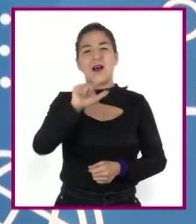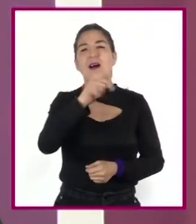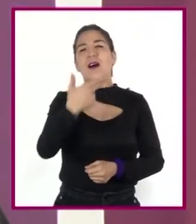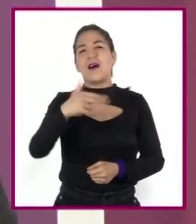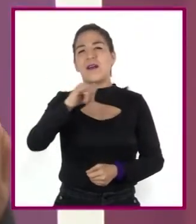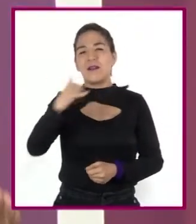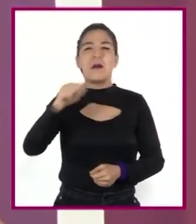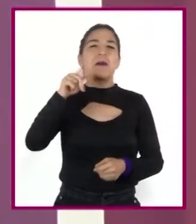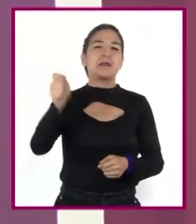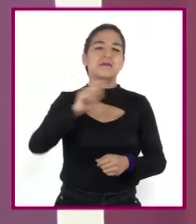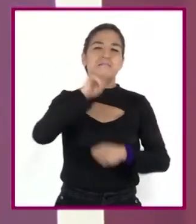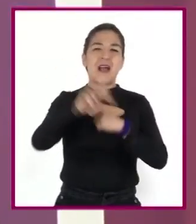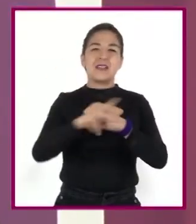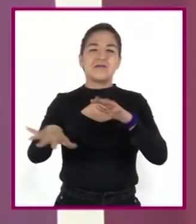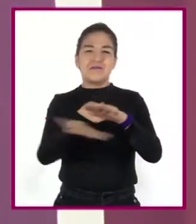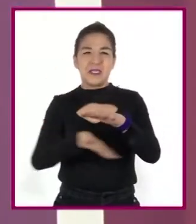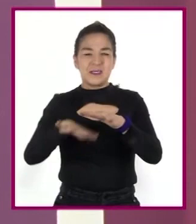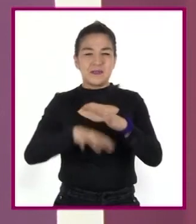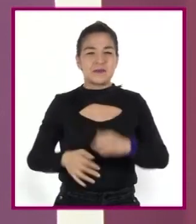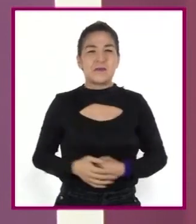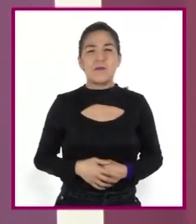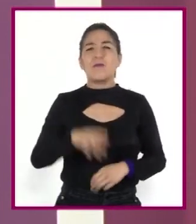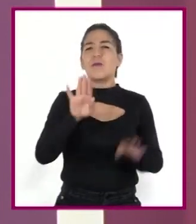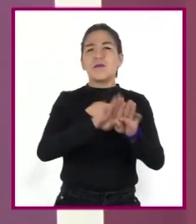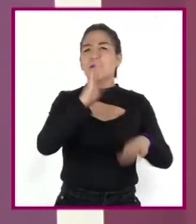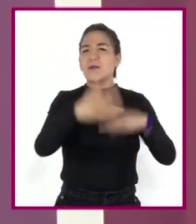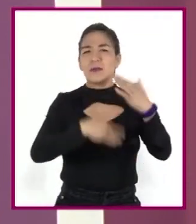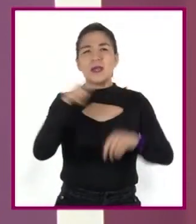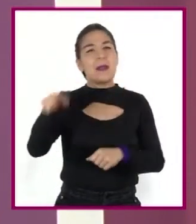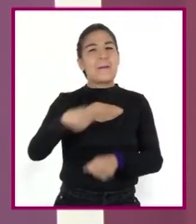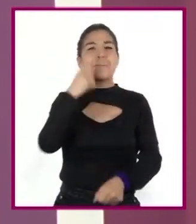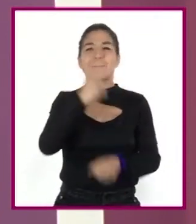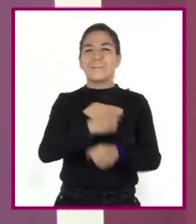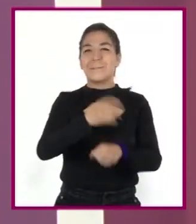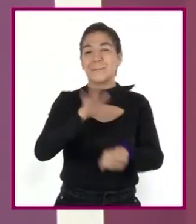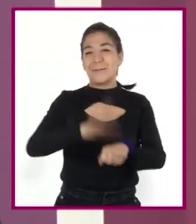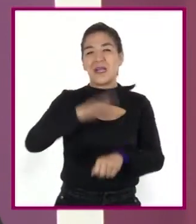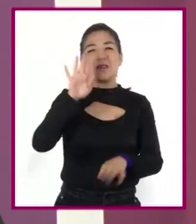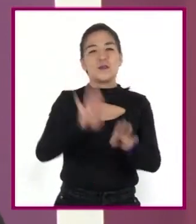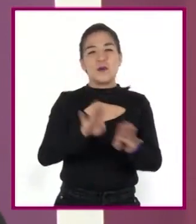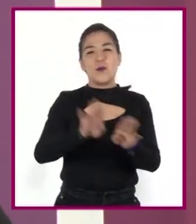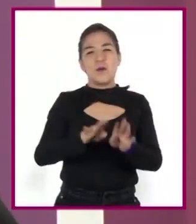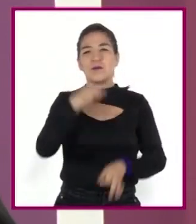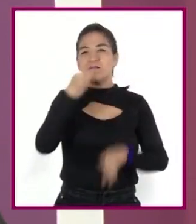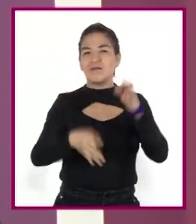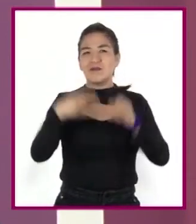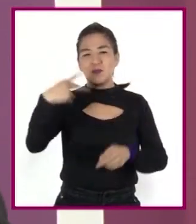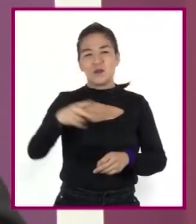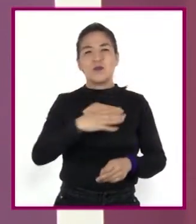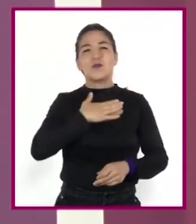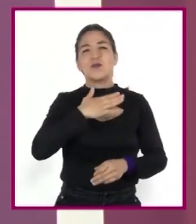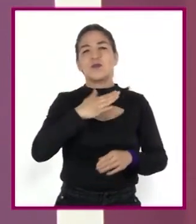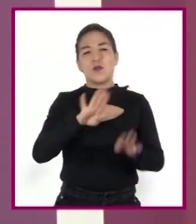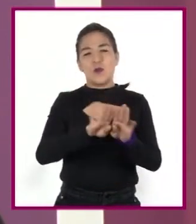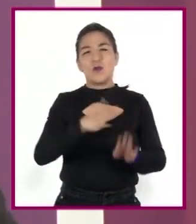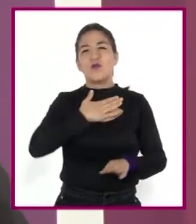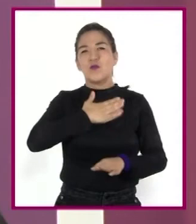Bajos. Su trascendencia radica en ser el primer tribunal de carácter judicial e